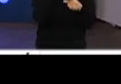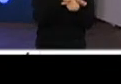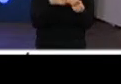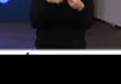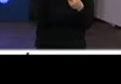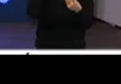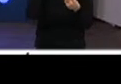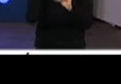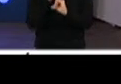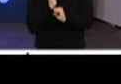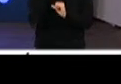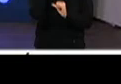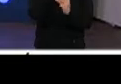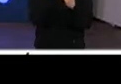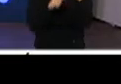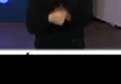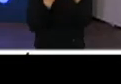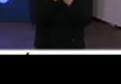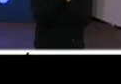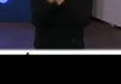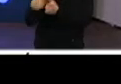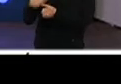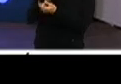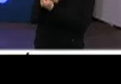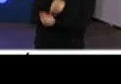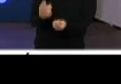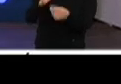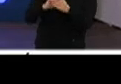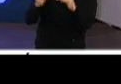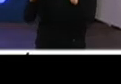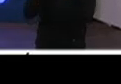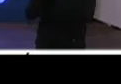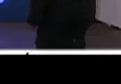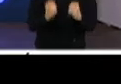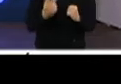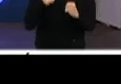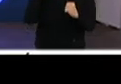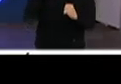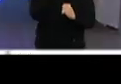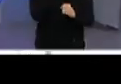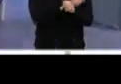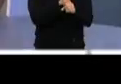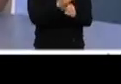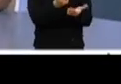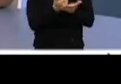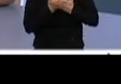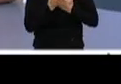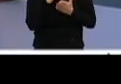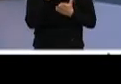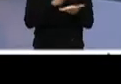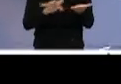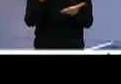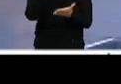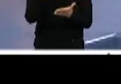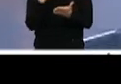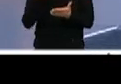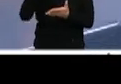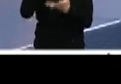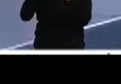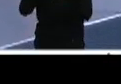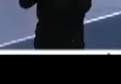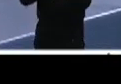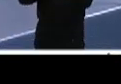familia y directivos. Claro. Y eso es lo que ayuda a que el niño pues tenga mayor seguridad y vea los beneficios de la lectura para tener